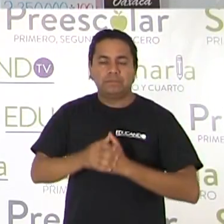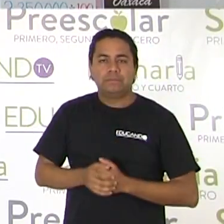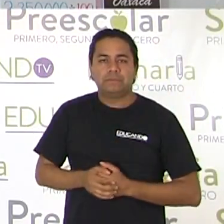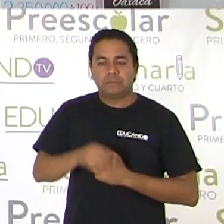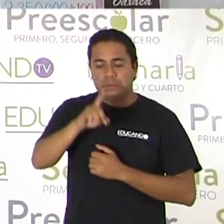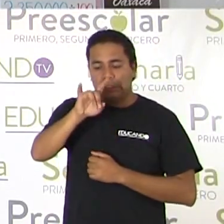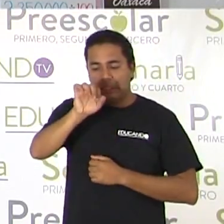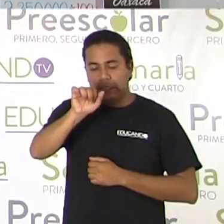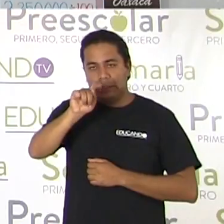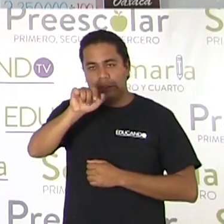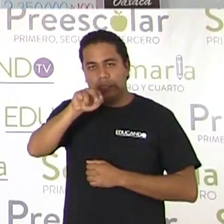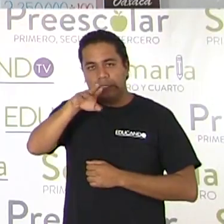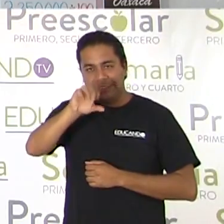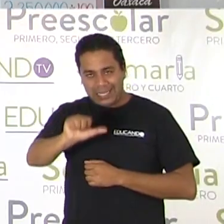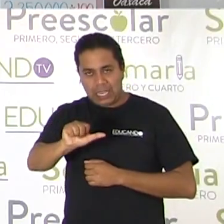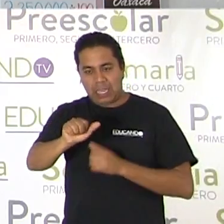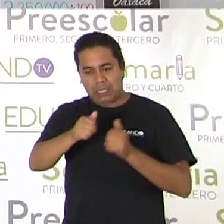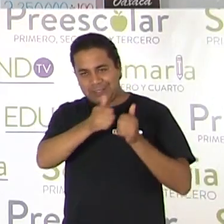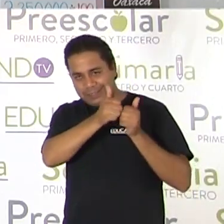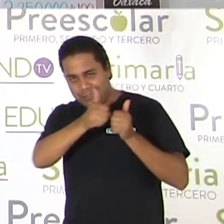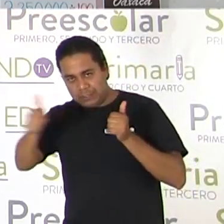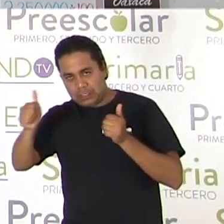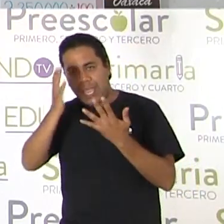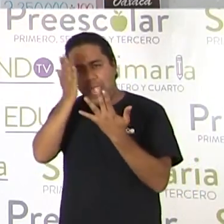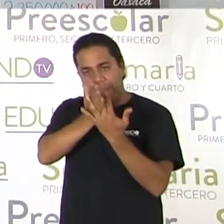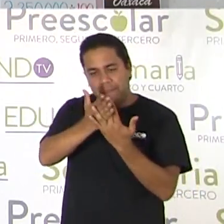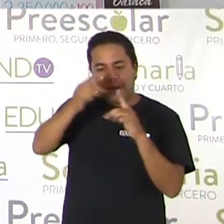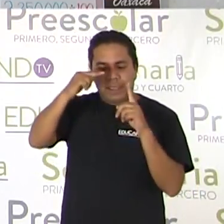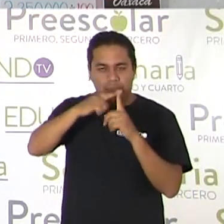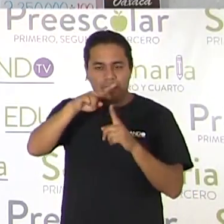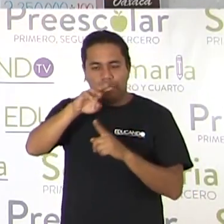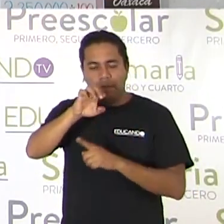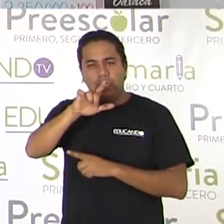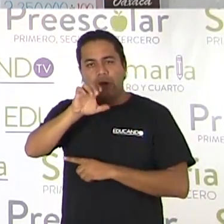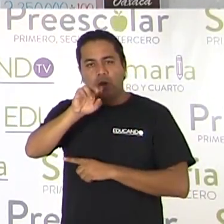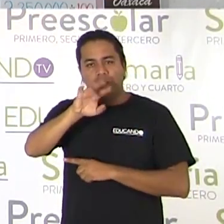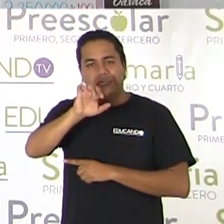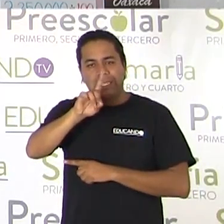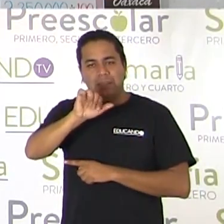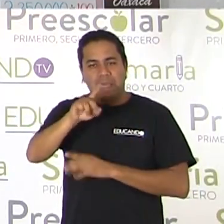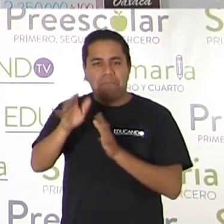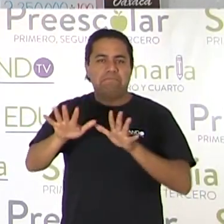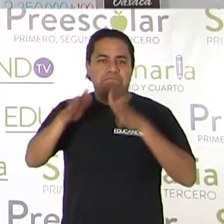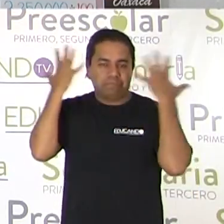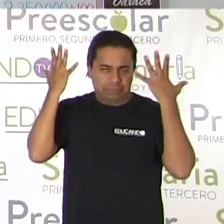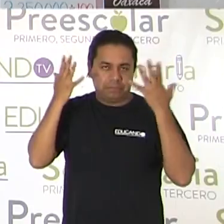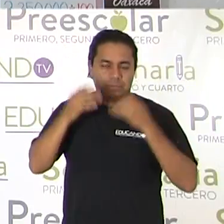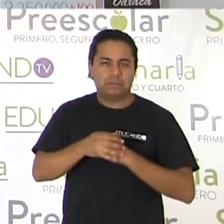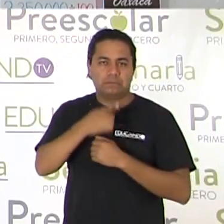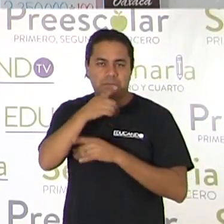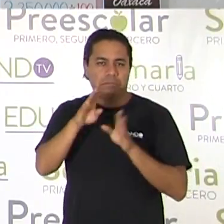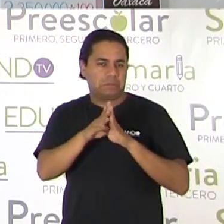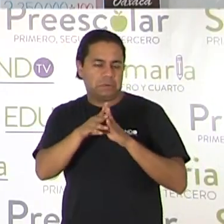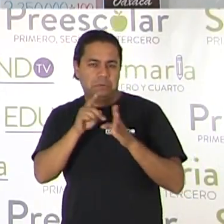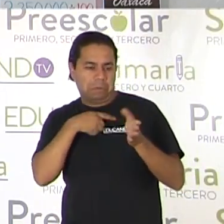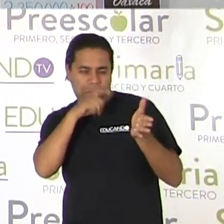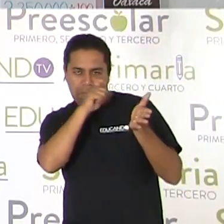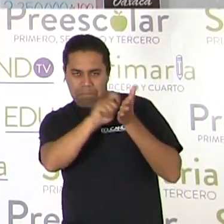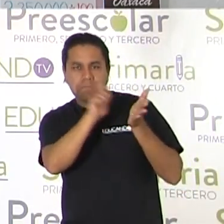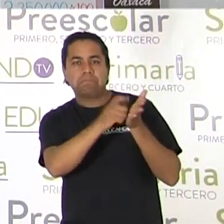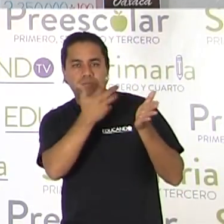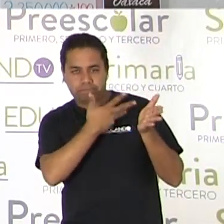aquí lo voy a escribir chiquito, ahí está, distancia entre velocidad, que es aquí de forma representada también lo